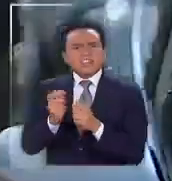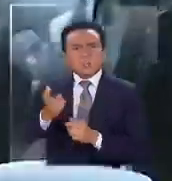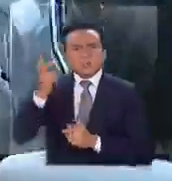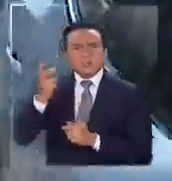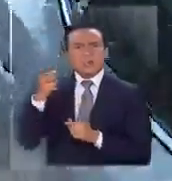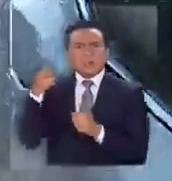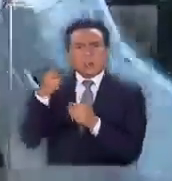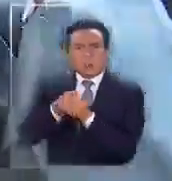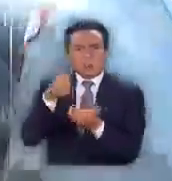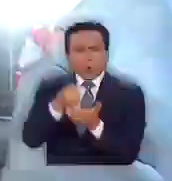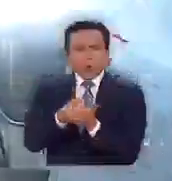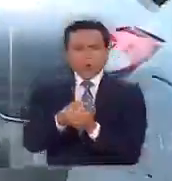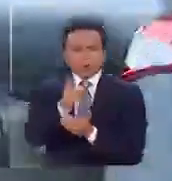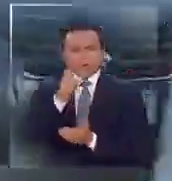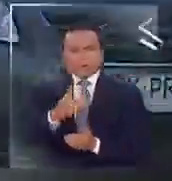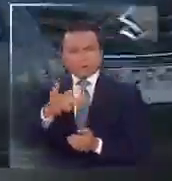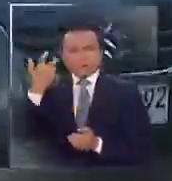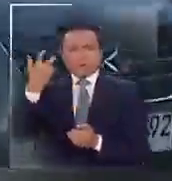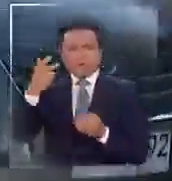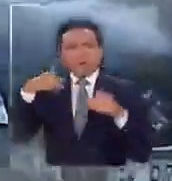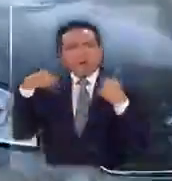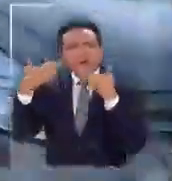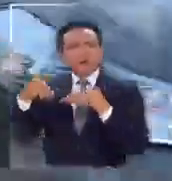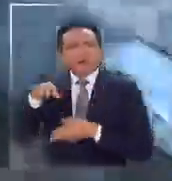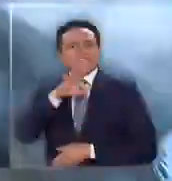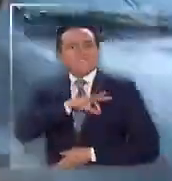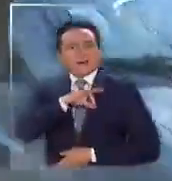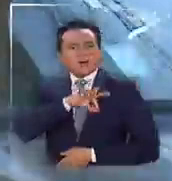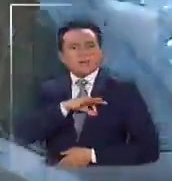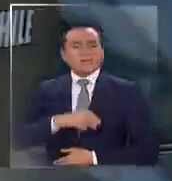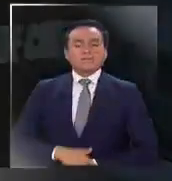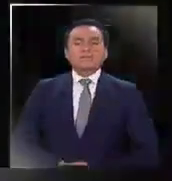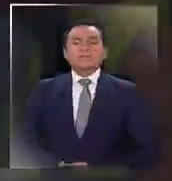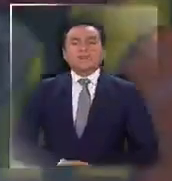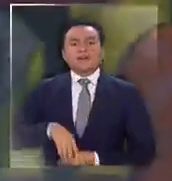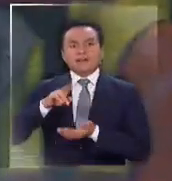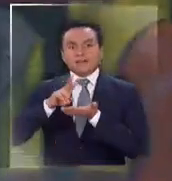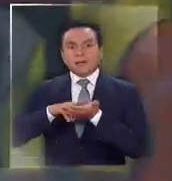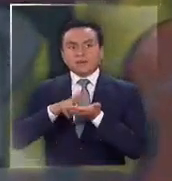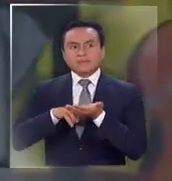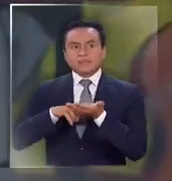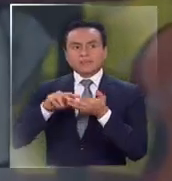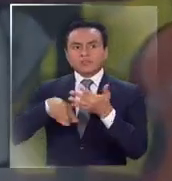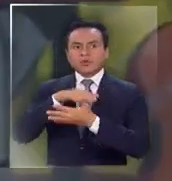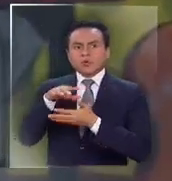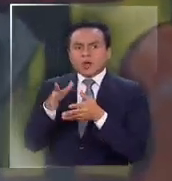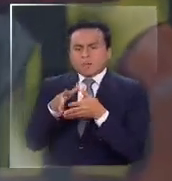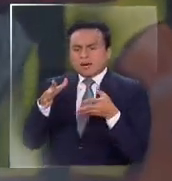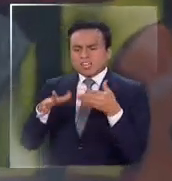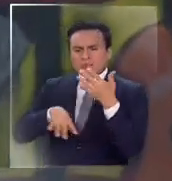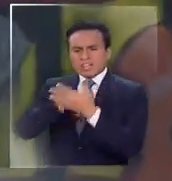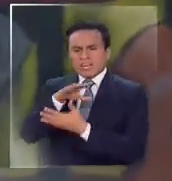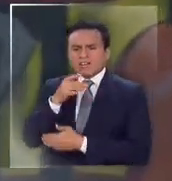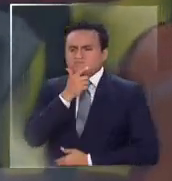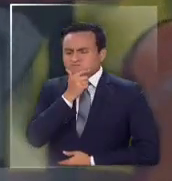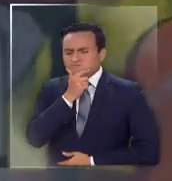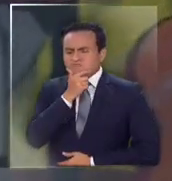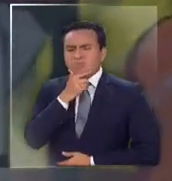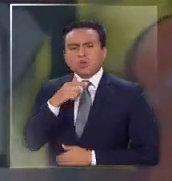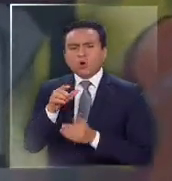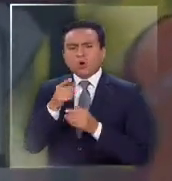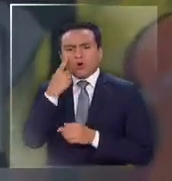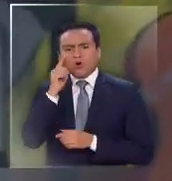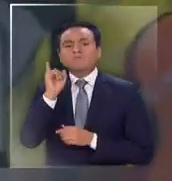que golpeó y asaltó a una persona a la salida de un banco. Ciertamente que los delitos violentos han aumentado, no lo podemos desconocer,